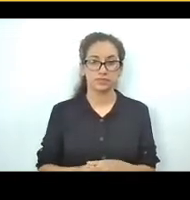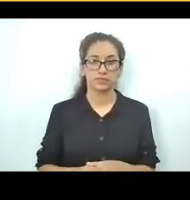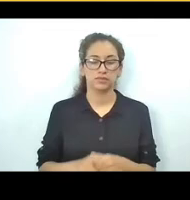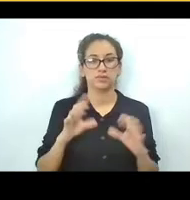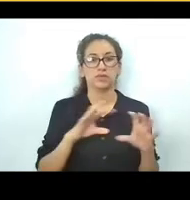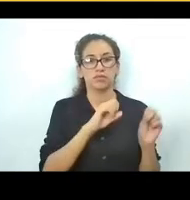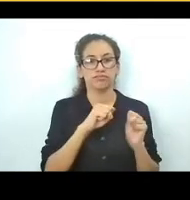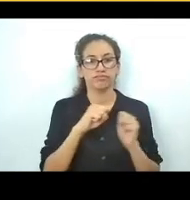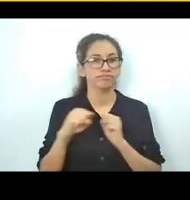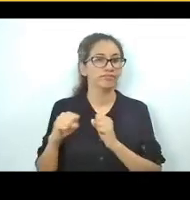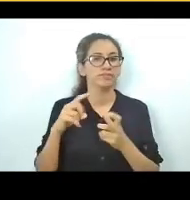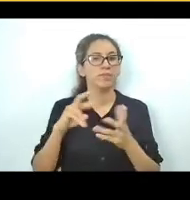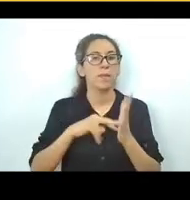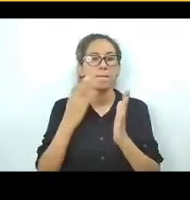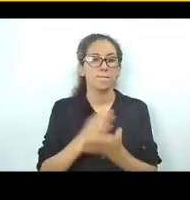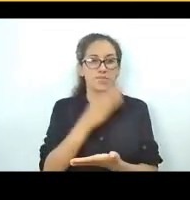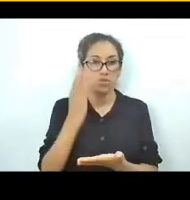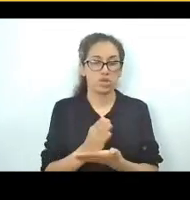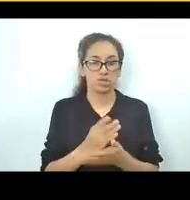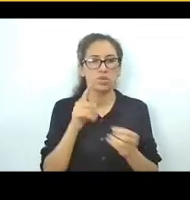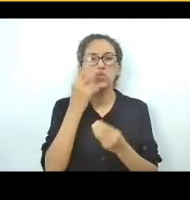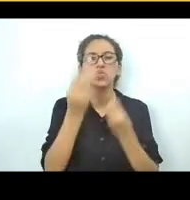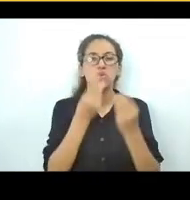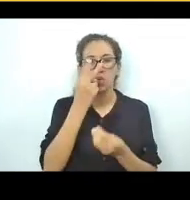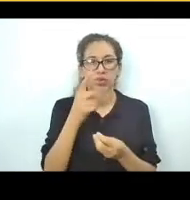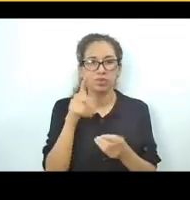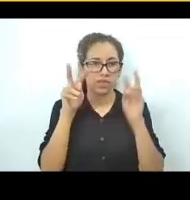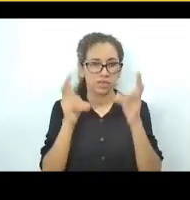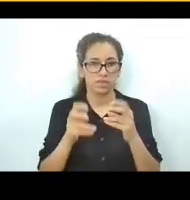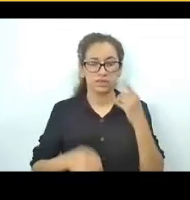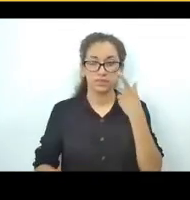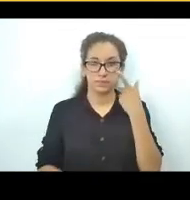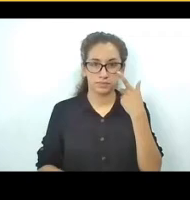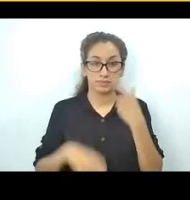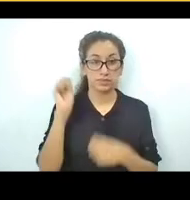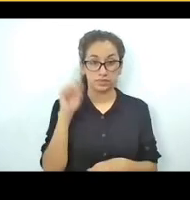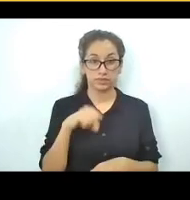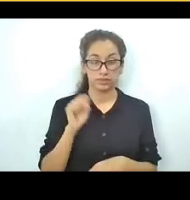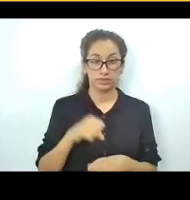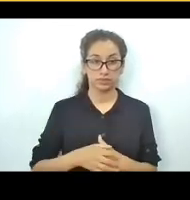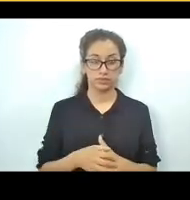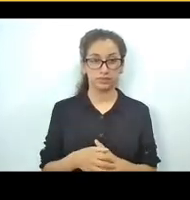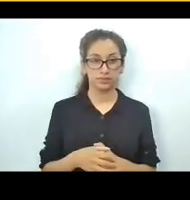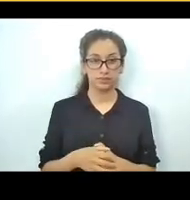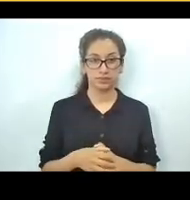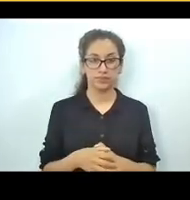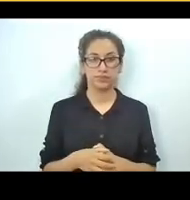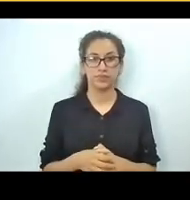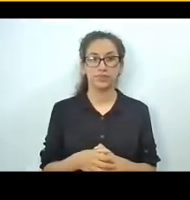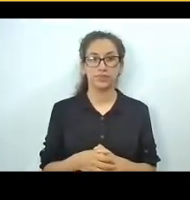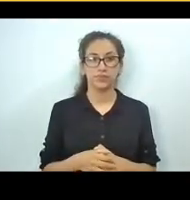viene arrastrando una problemática. ¿Cómo ves esta situación también? Sí, o sea,